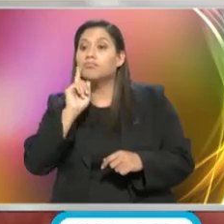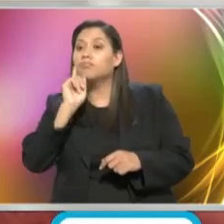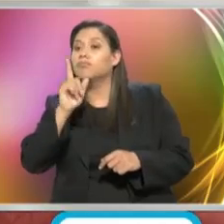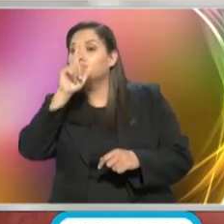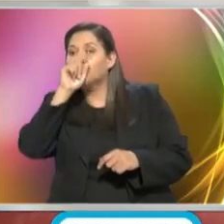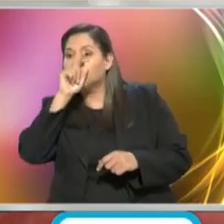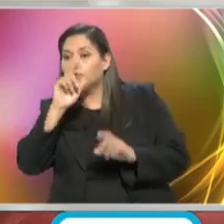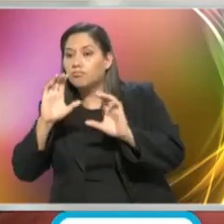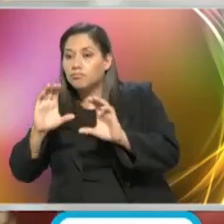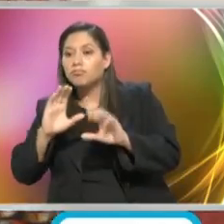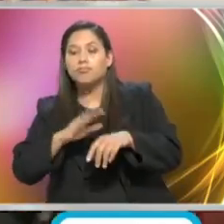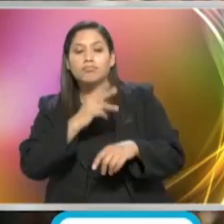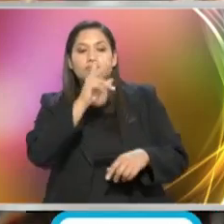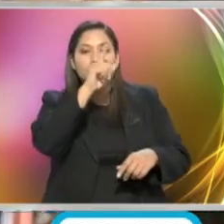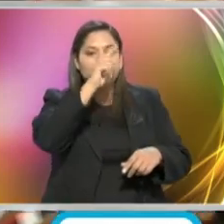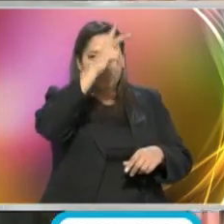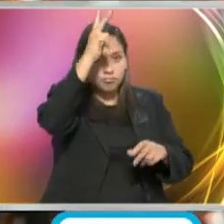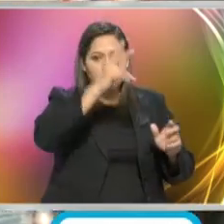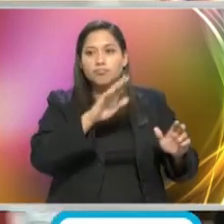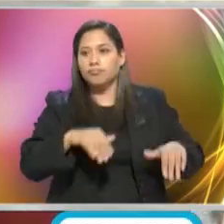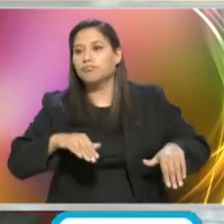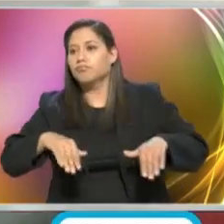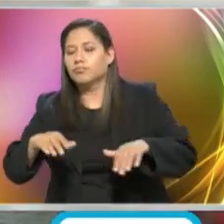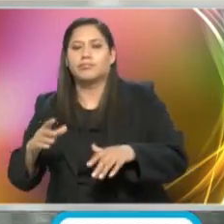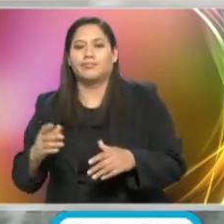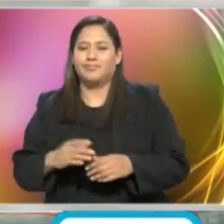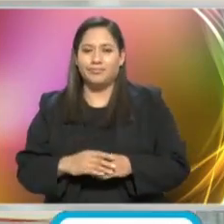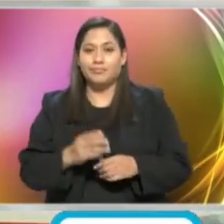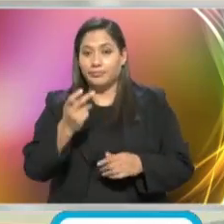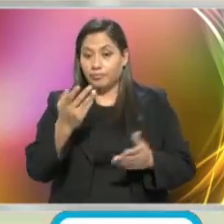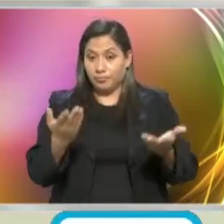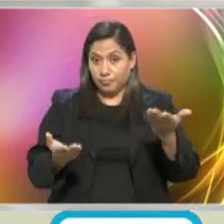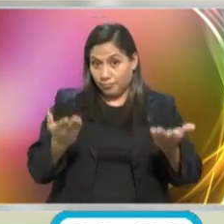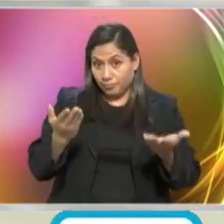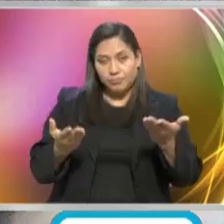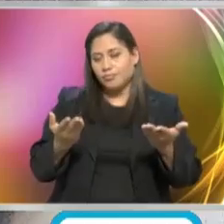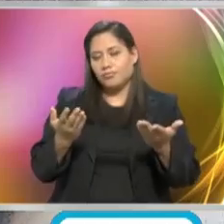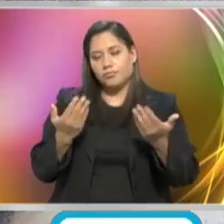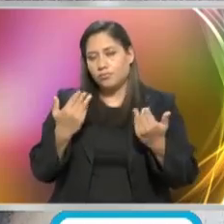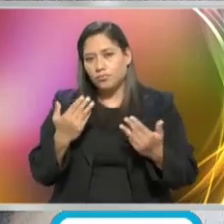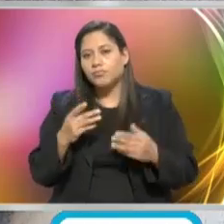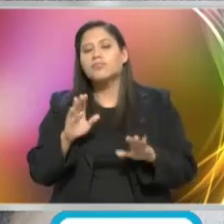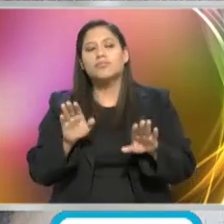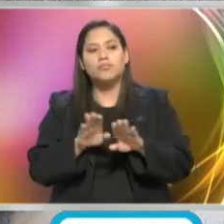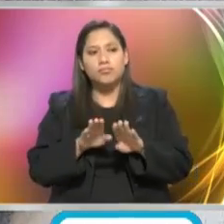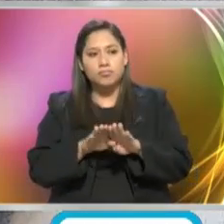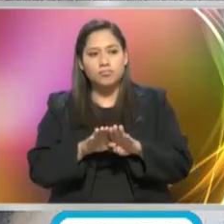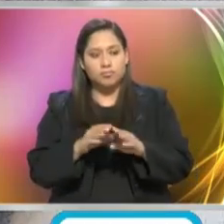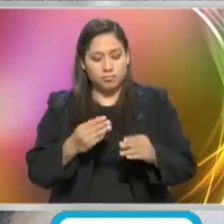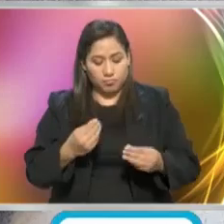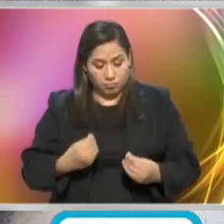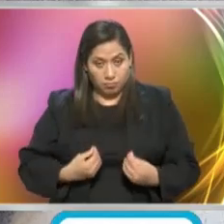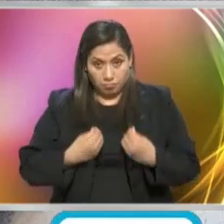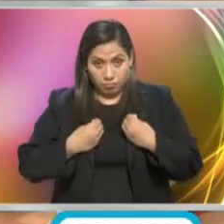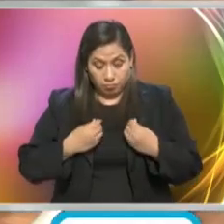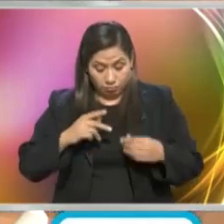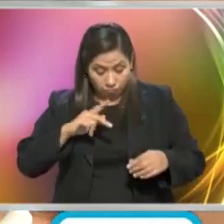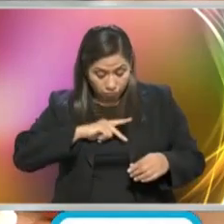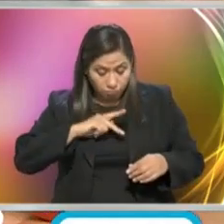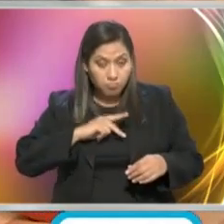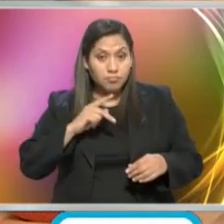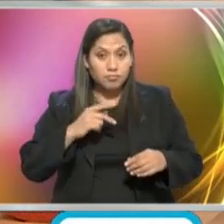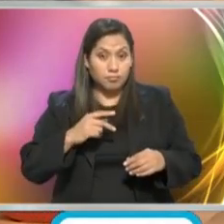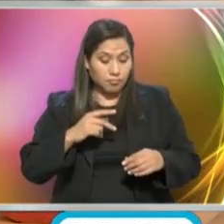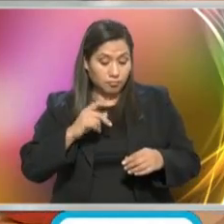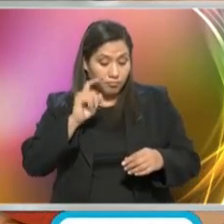está permeando y todo eso evidentemente no permite que haya una equidad en la manera de percibir y vivir tu propia vida sexual. Muy bien.